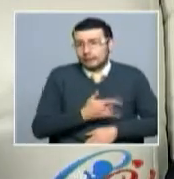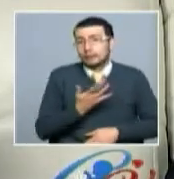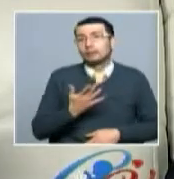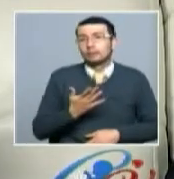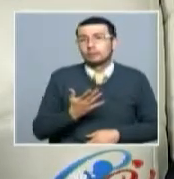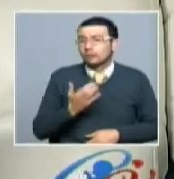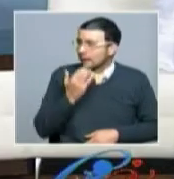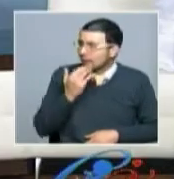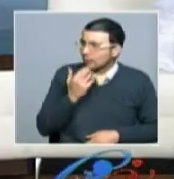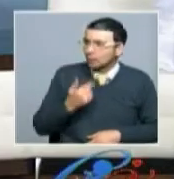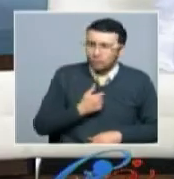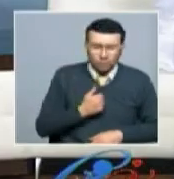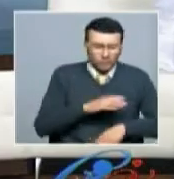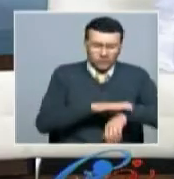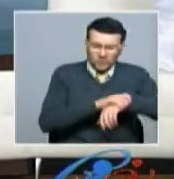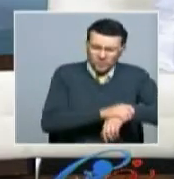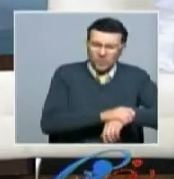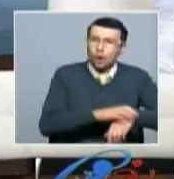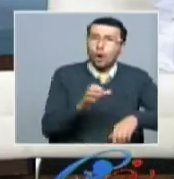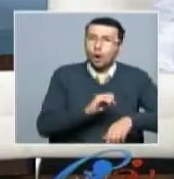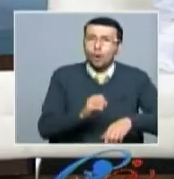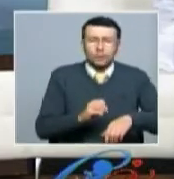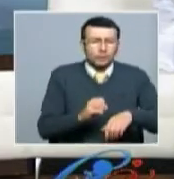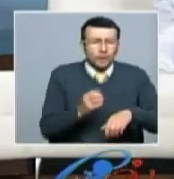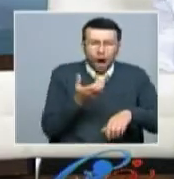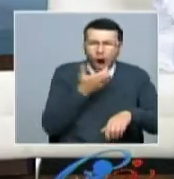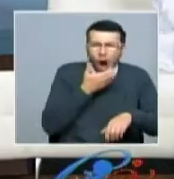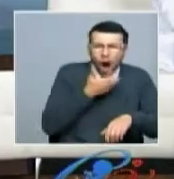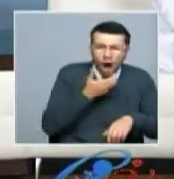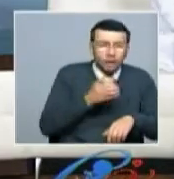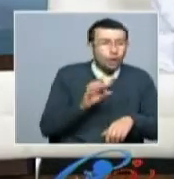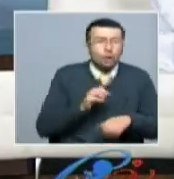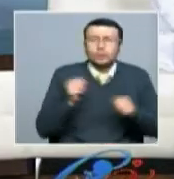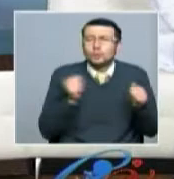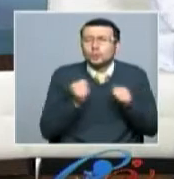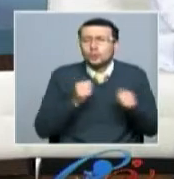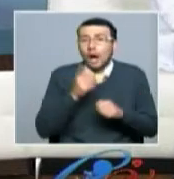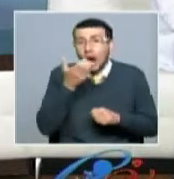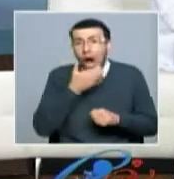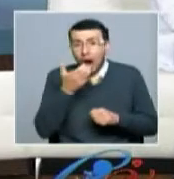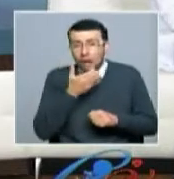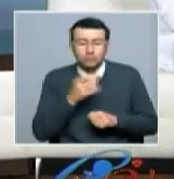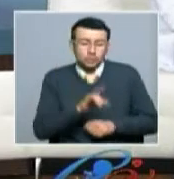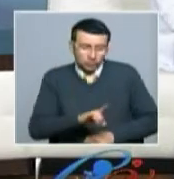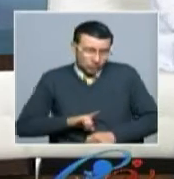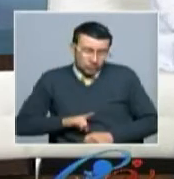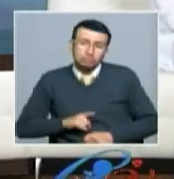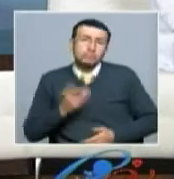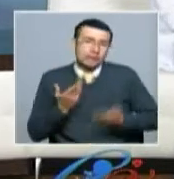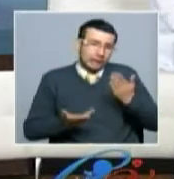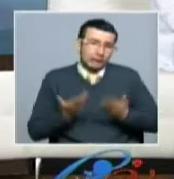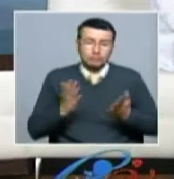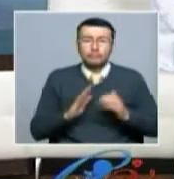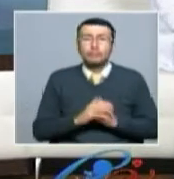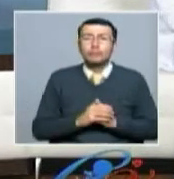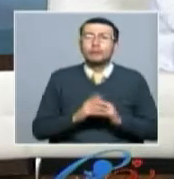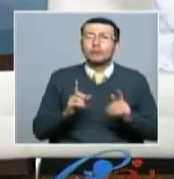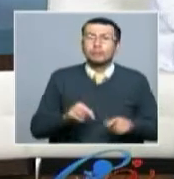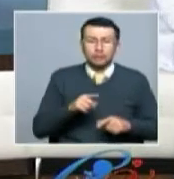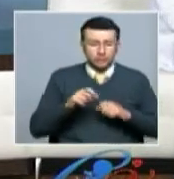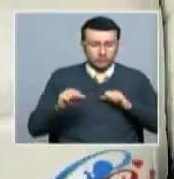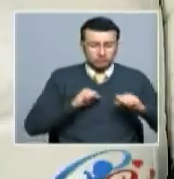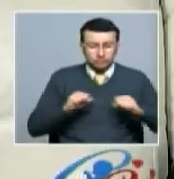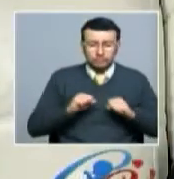me quemé, me apretaron... tengo sensaciones frío. De frío, calor. Ajá. Eso. Y lo motor